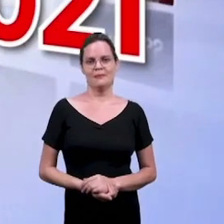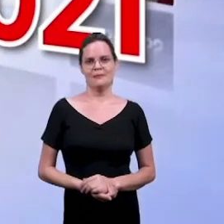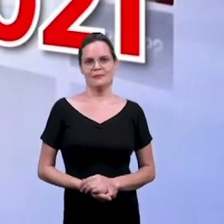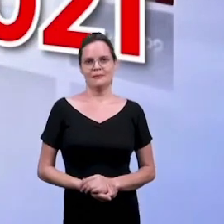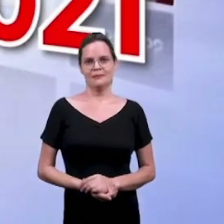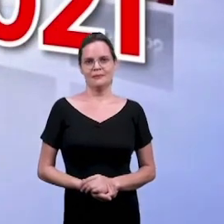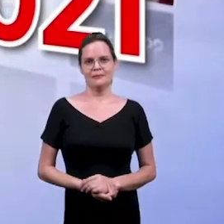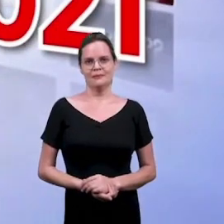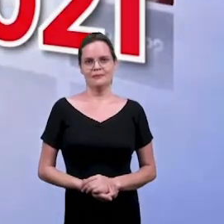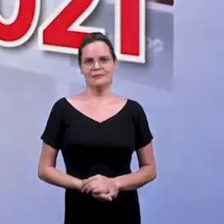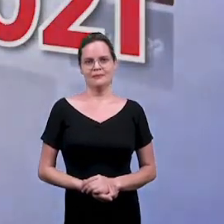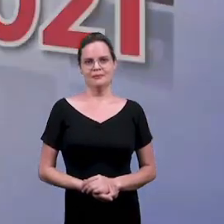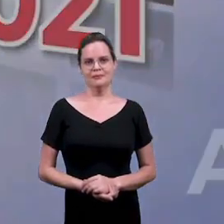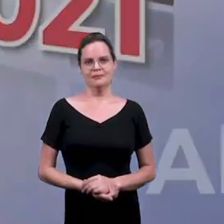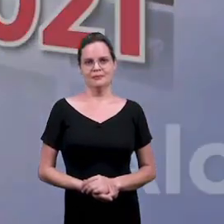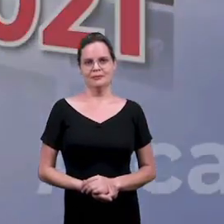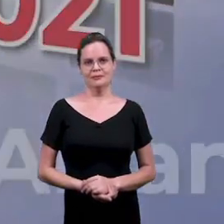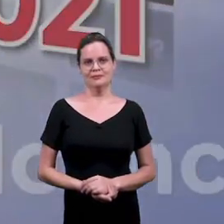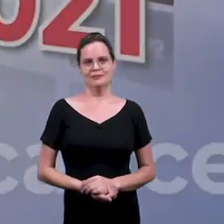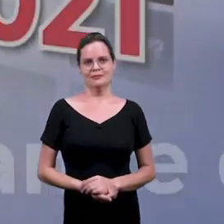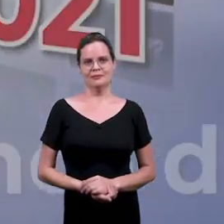humanitario.